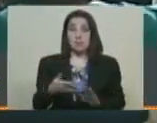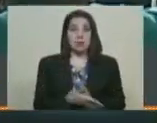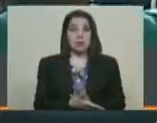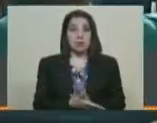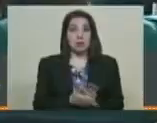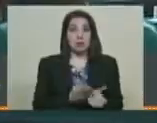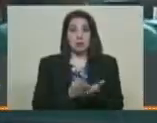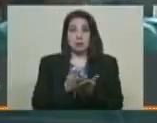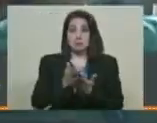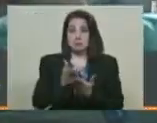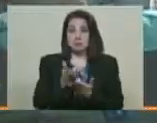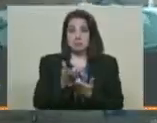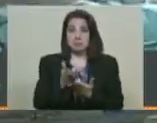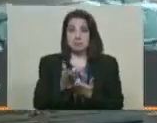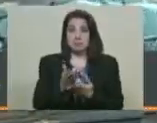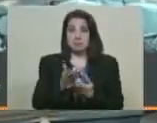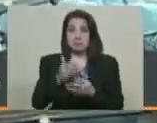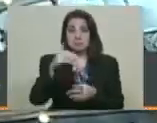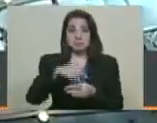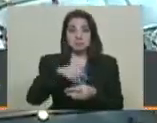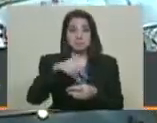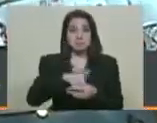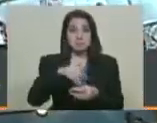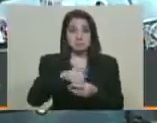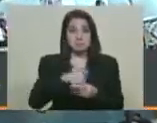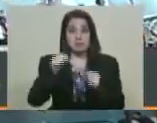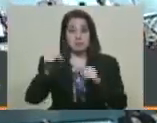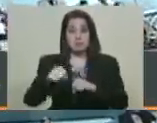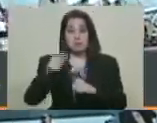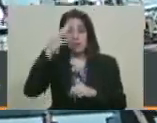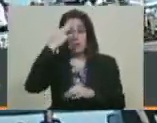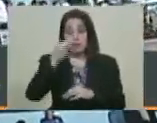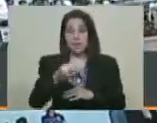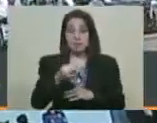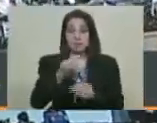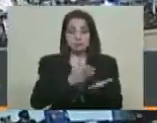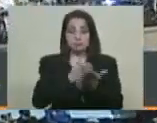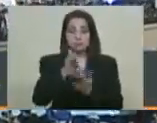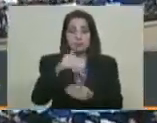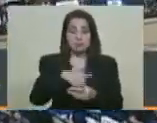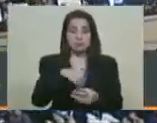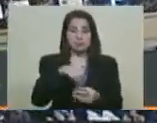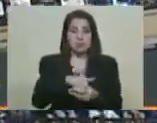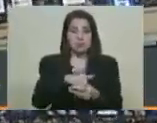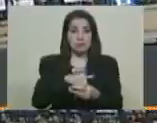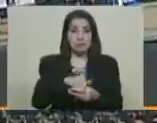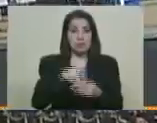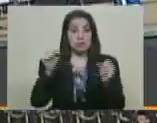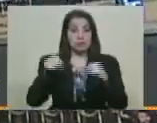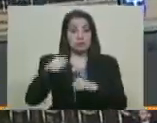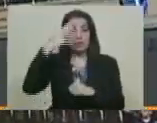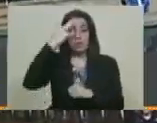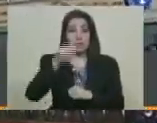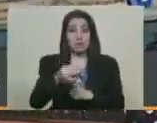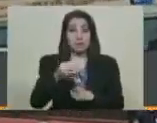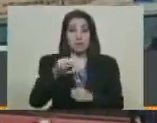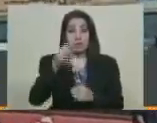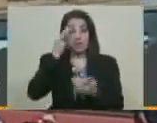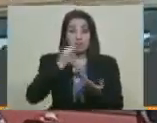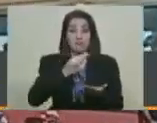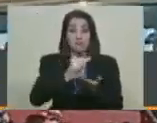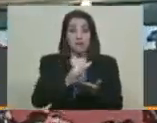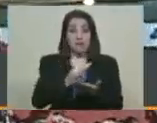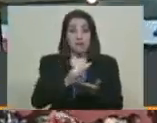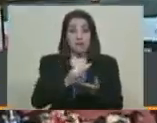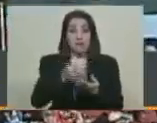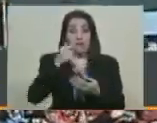el camino electoral. Nosotros sí creemos en el camino electoral. Nosotros sí creemos y tenemos fe en el pueblo y en su